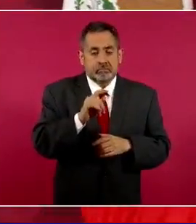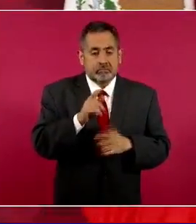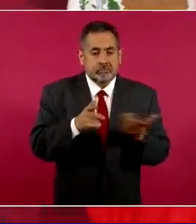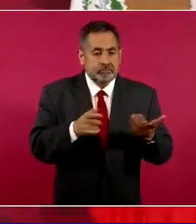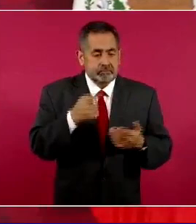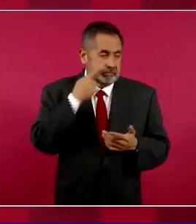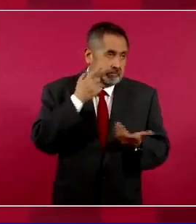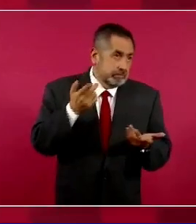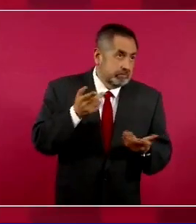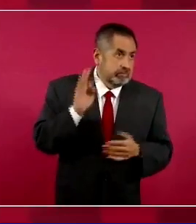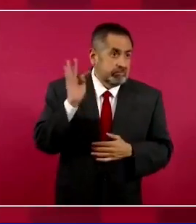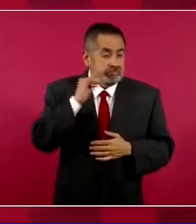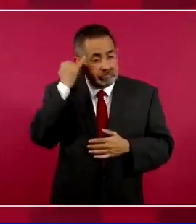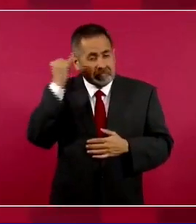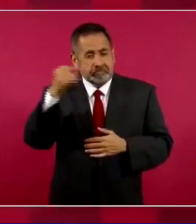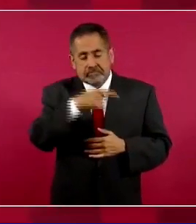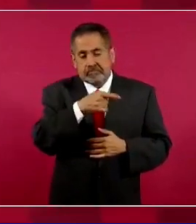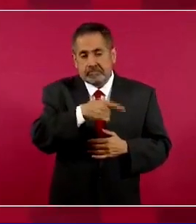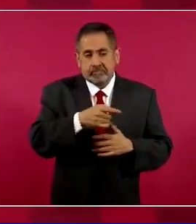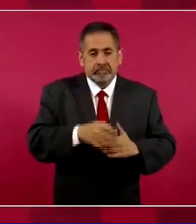Que en vez de